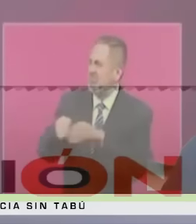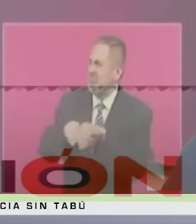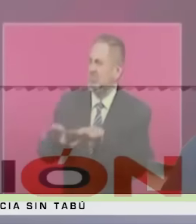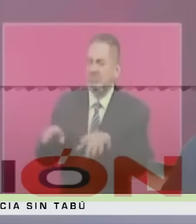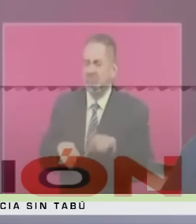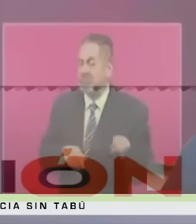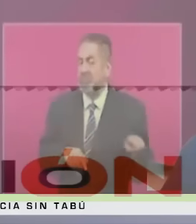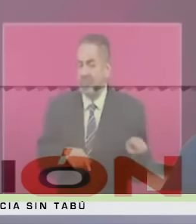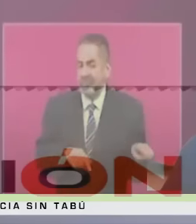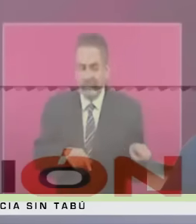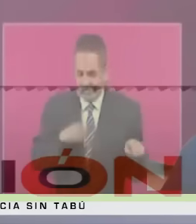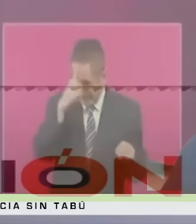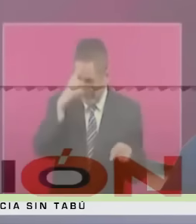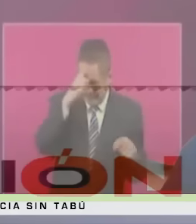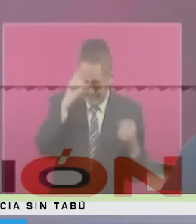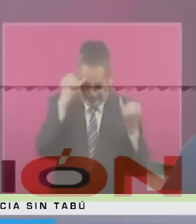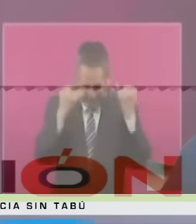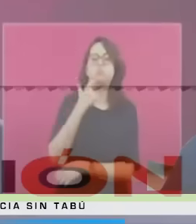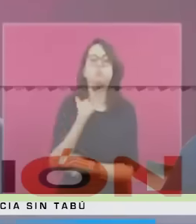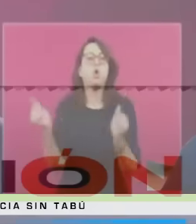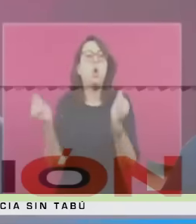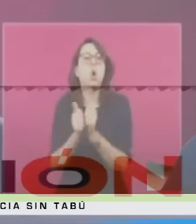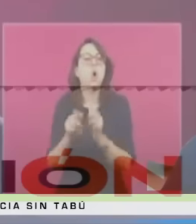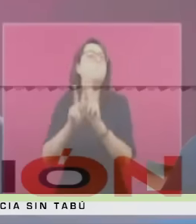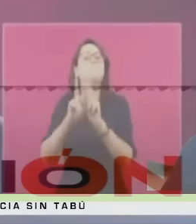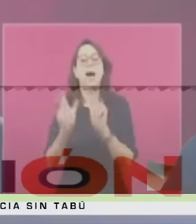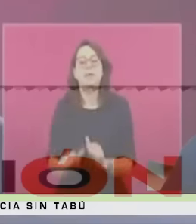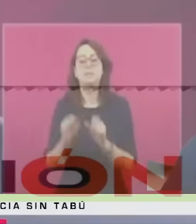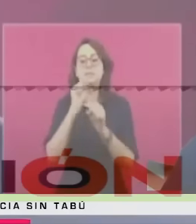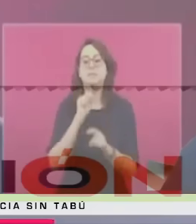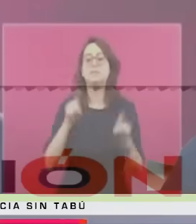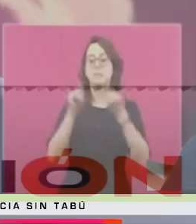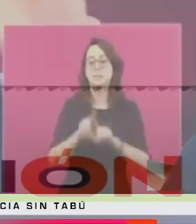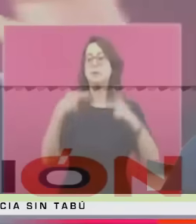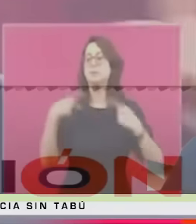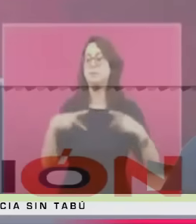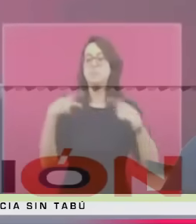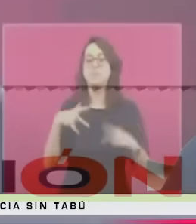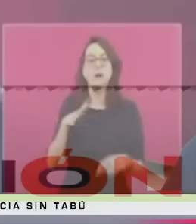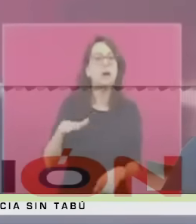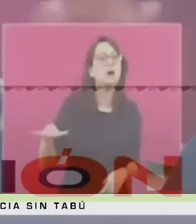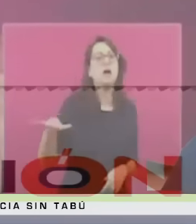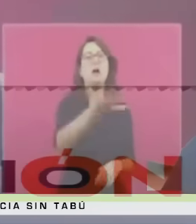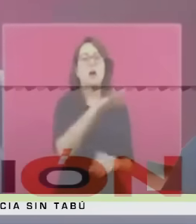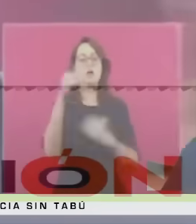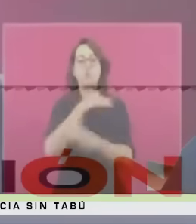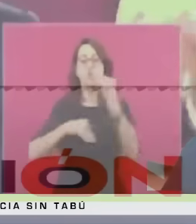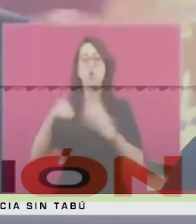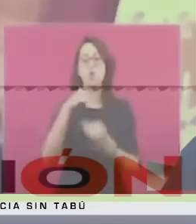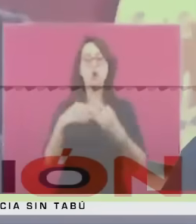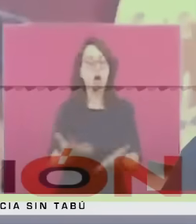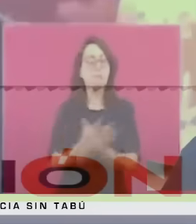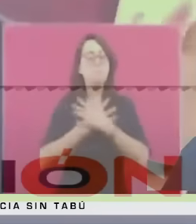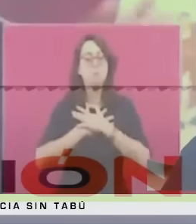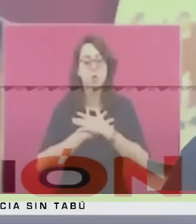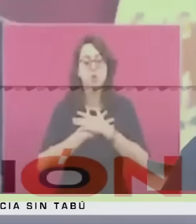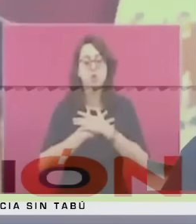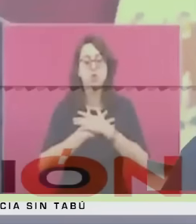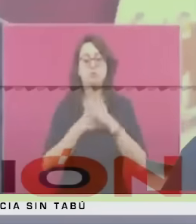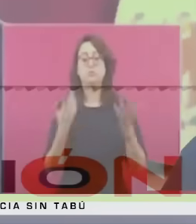Que lo atacan sin fundamento todos los días y de una manera brutal. O que como Raimundo Riva